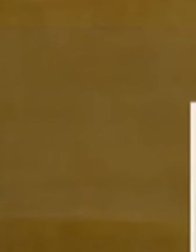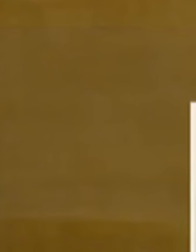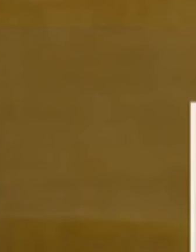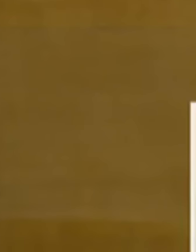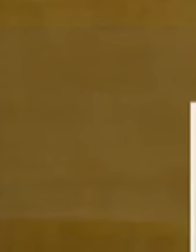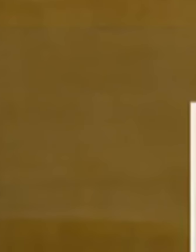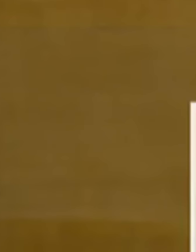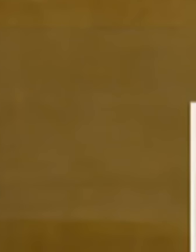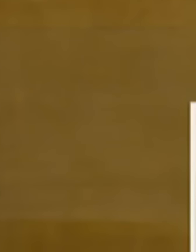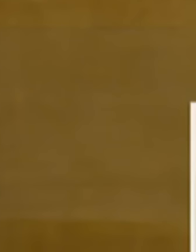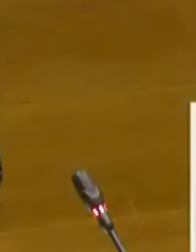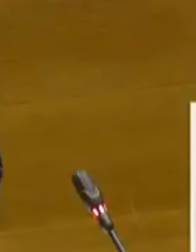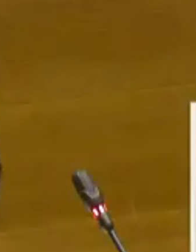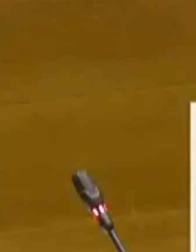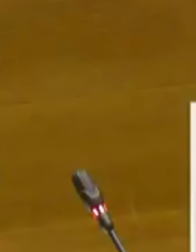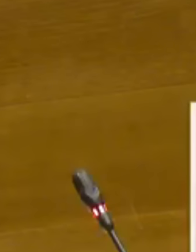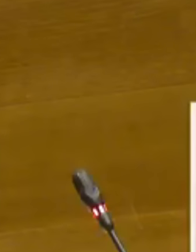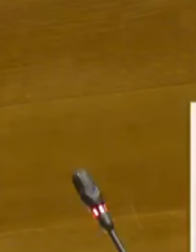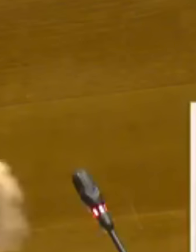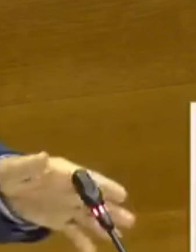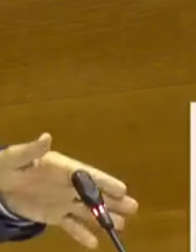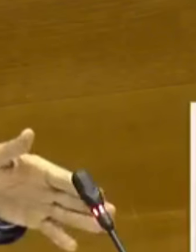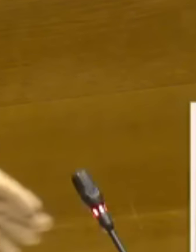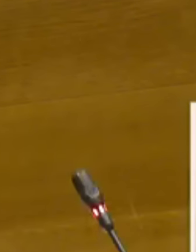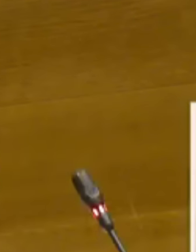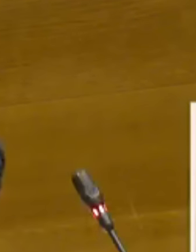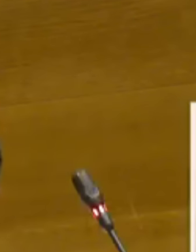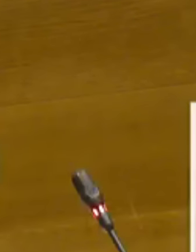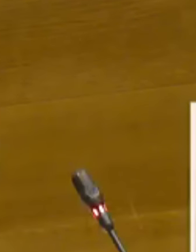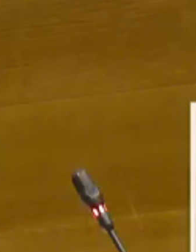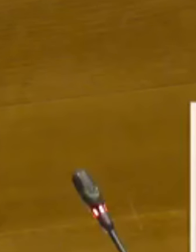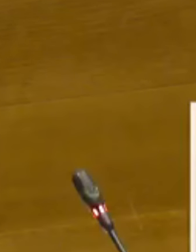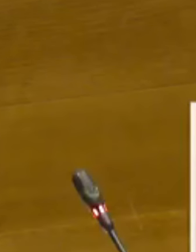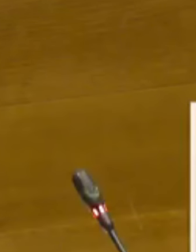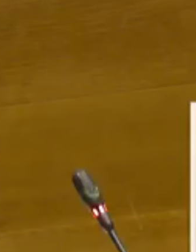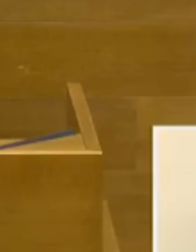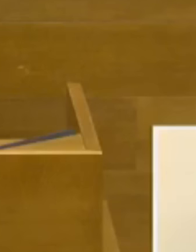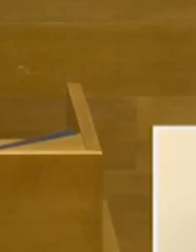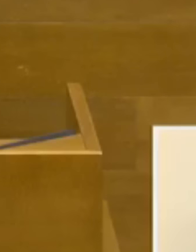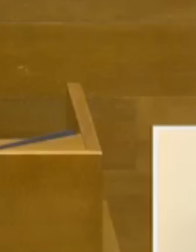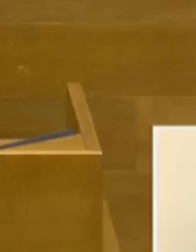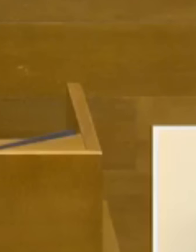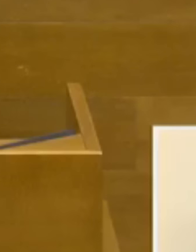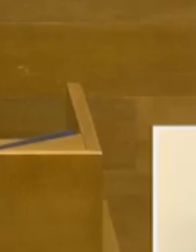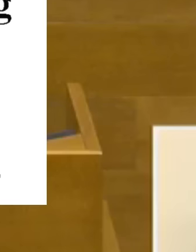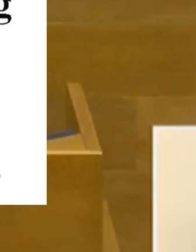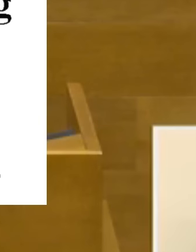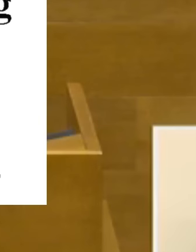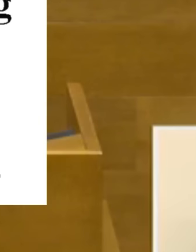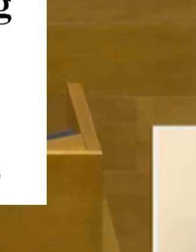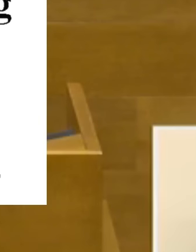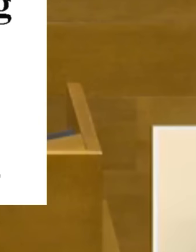hoy aquí a decir que él es el garante de la veracidad, señor Mazón. No hay por dónde cogerlo. ¿Qué habría hecho usted